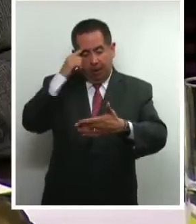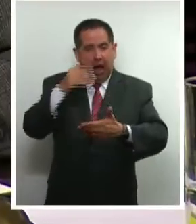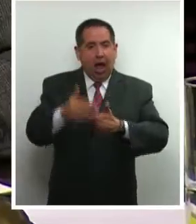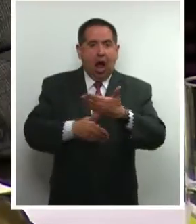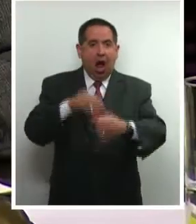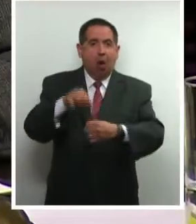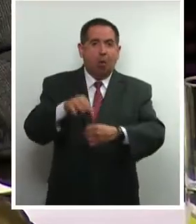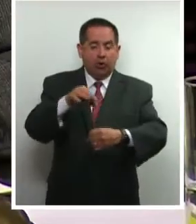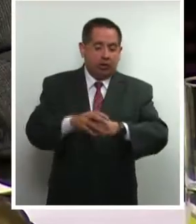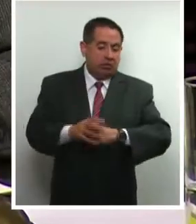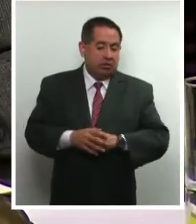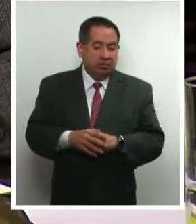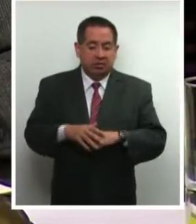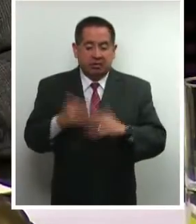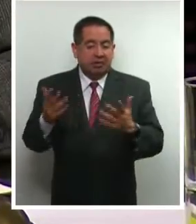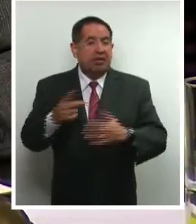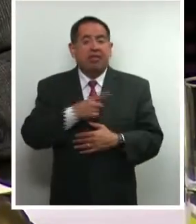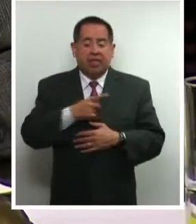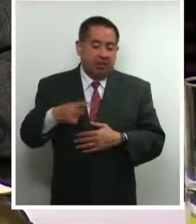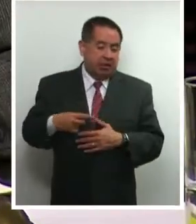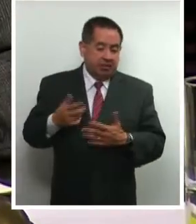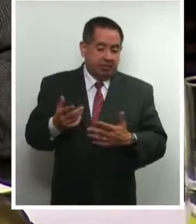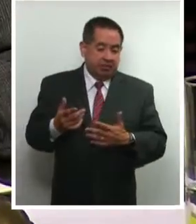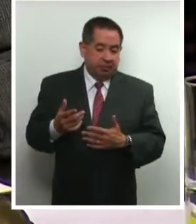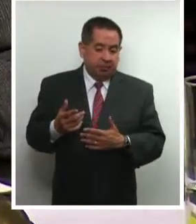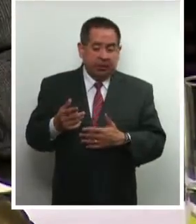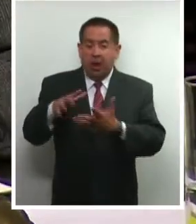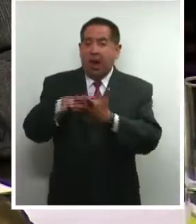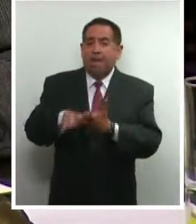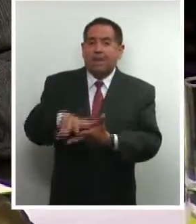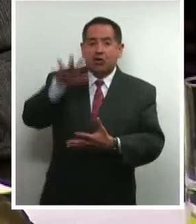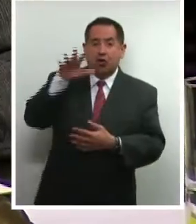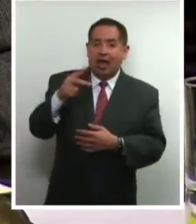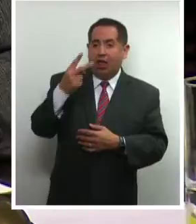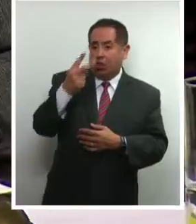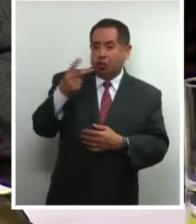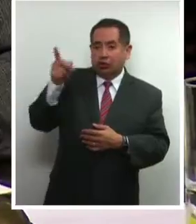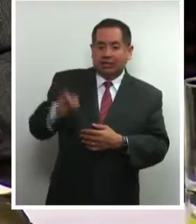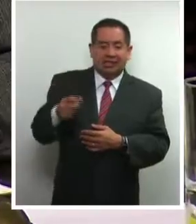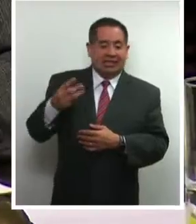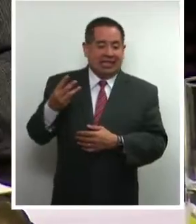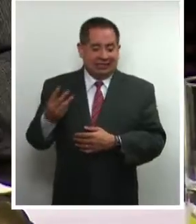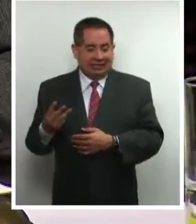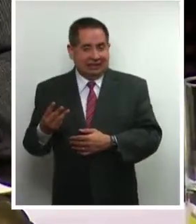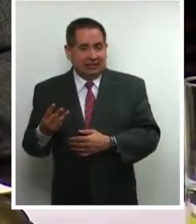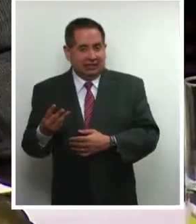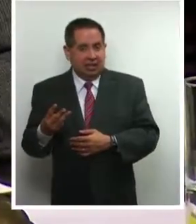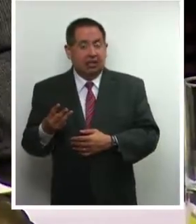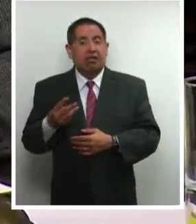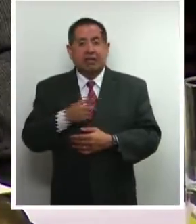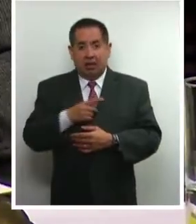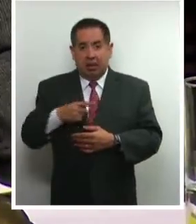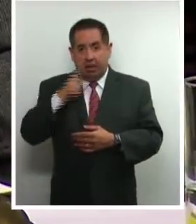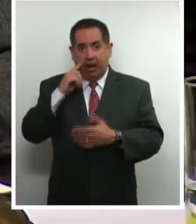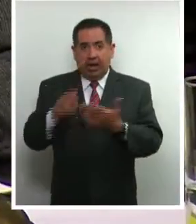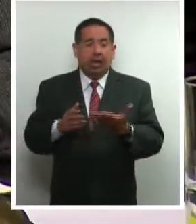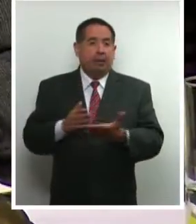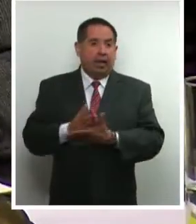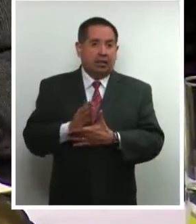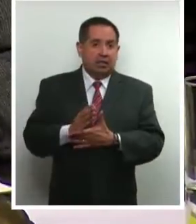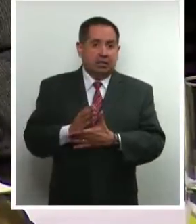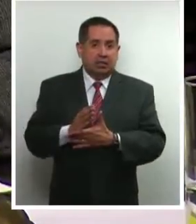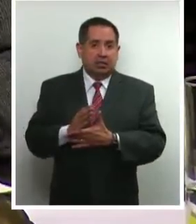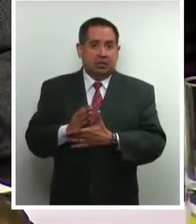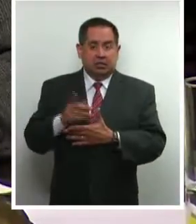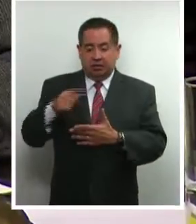votación, la cual deberá ser por mayoría calificada de las 2/3 partes de los